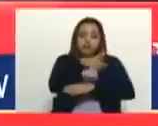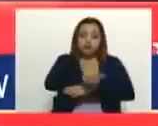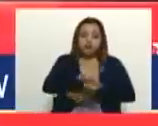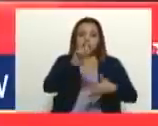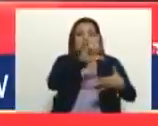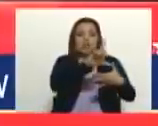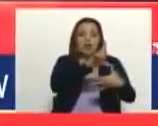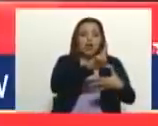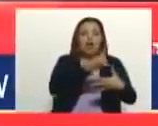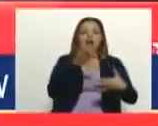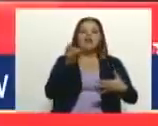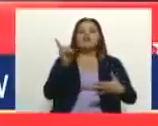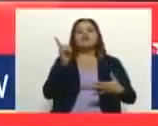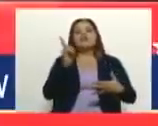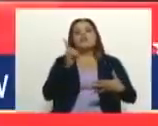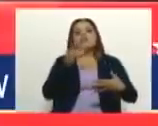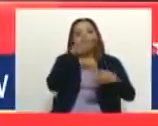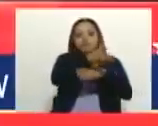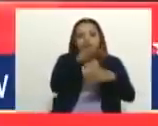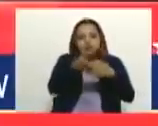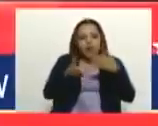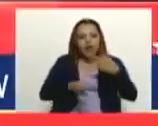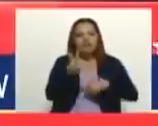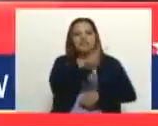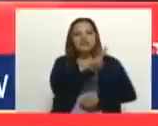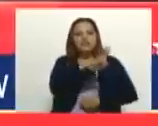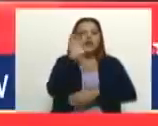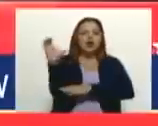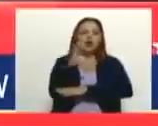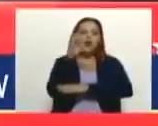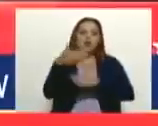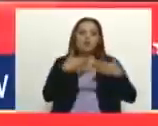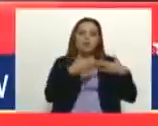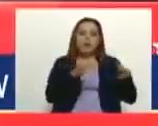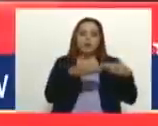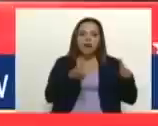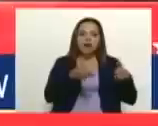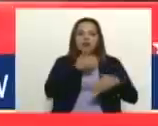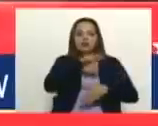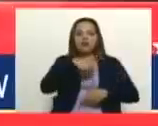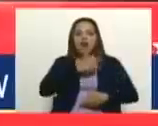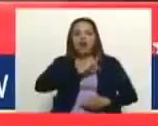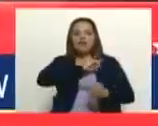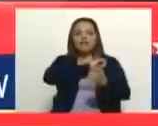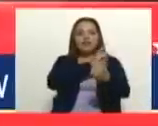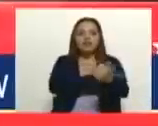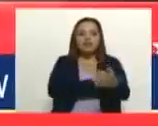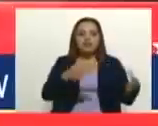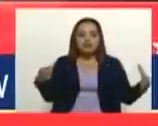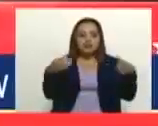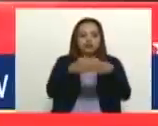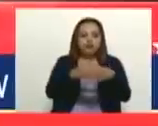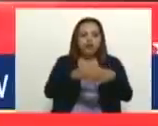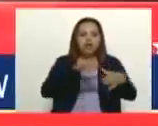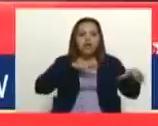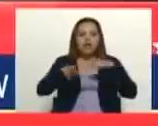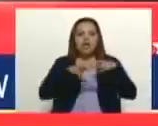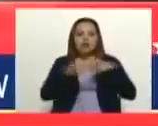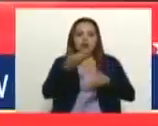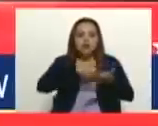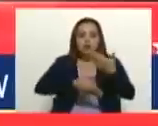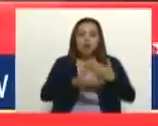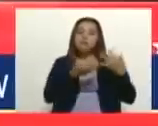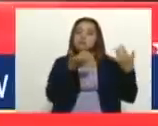en Colombia, va a estar en Panamá, y nosotros nos vamos a reunir para el fortalecimiento de la relación ya muy